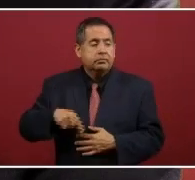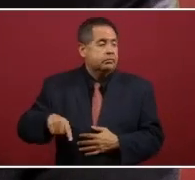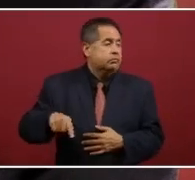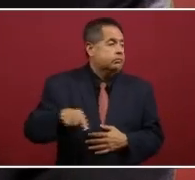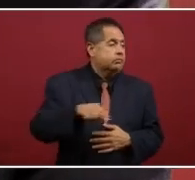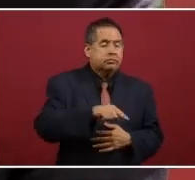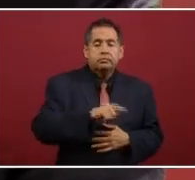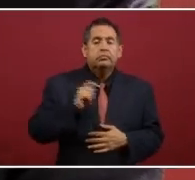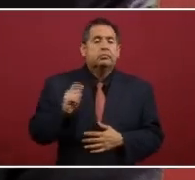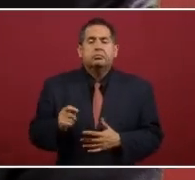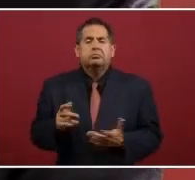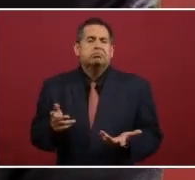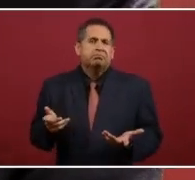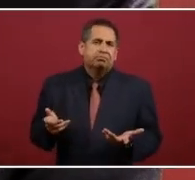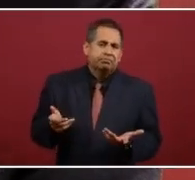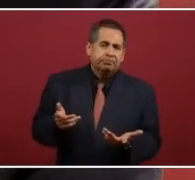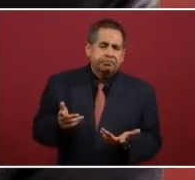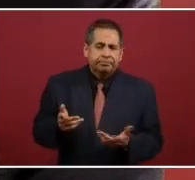de